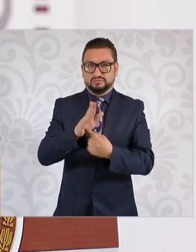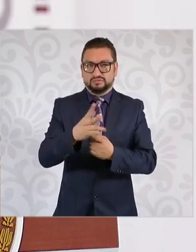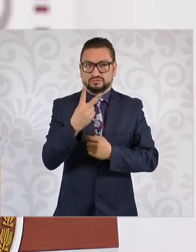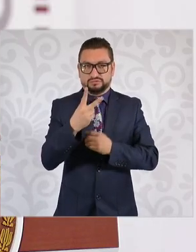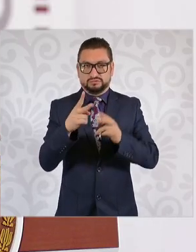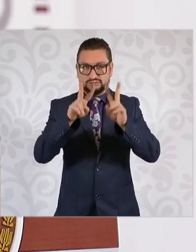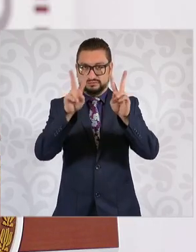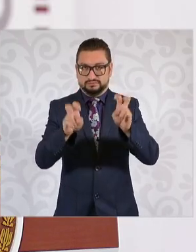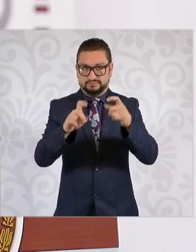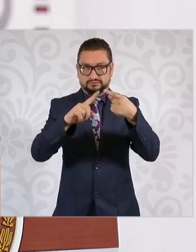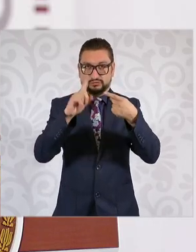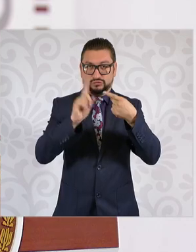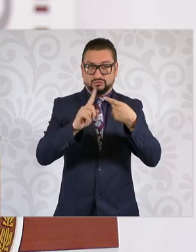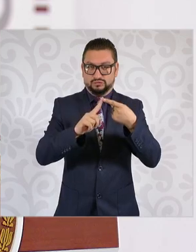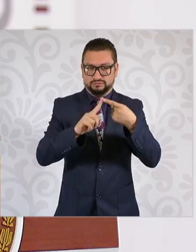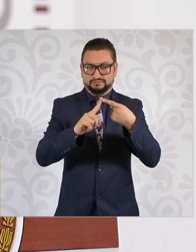Uno,